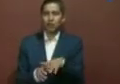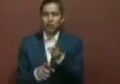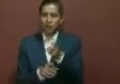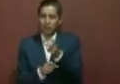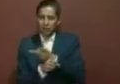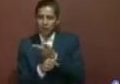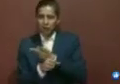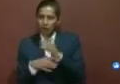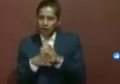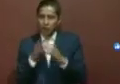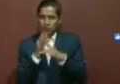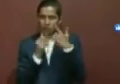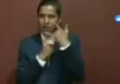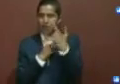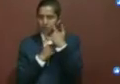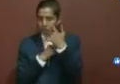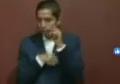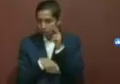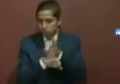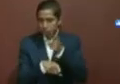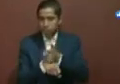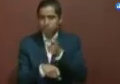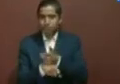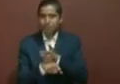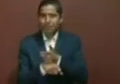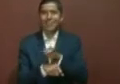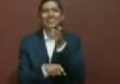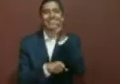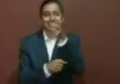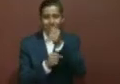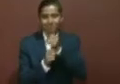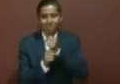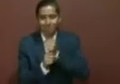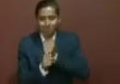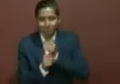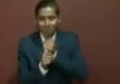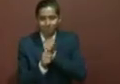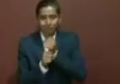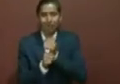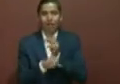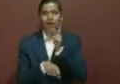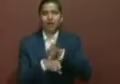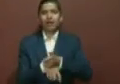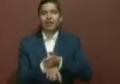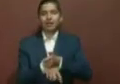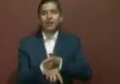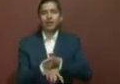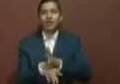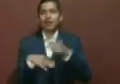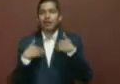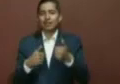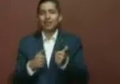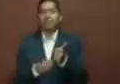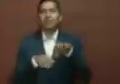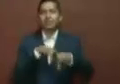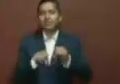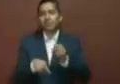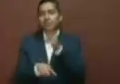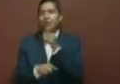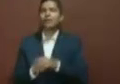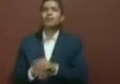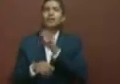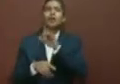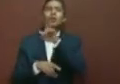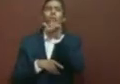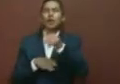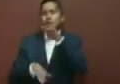en Siracuaretiro, y entonces inició el proceso de investigación. Luego, de rutina, hacemos